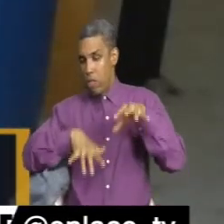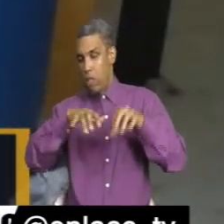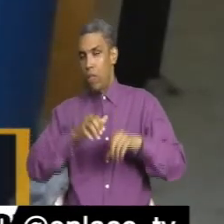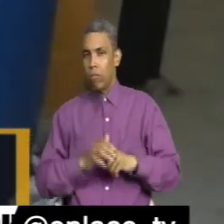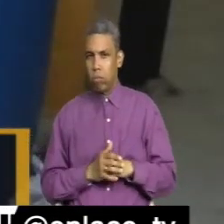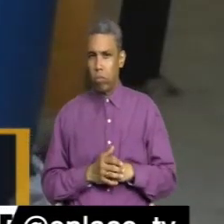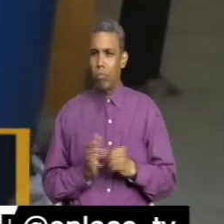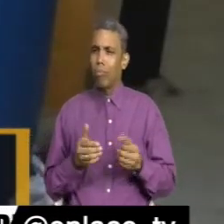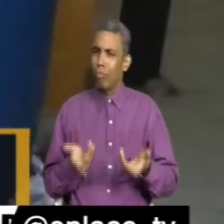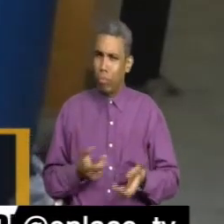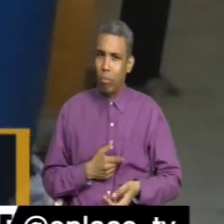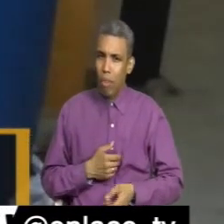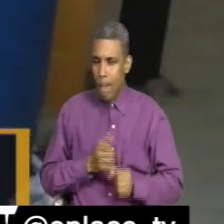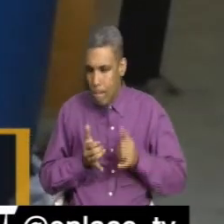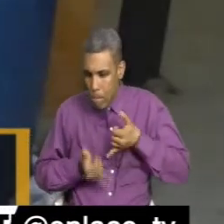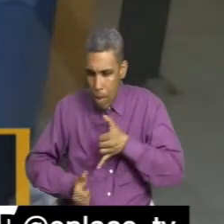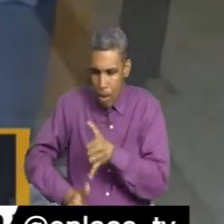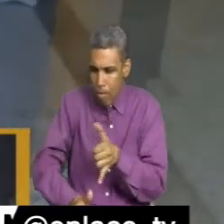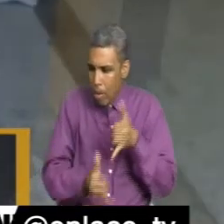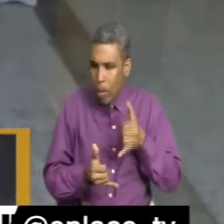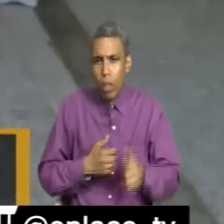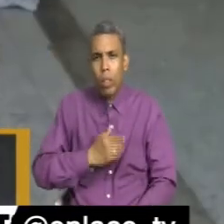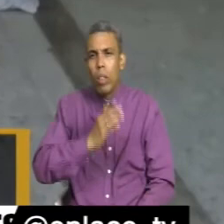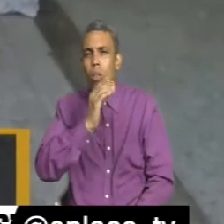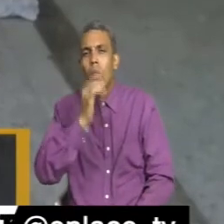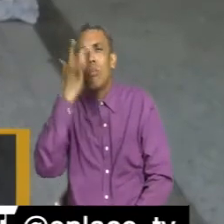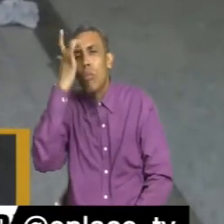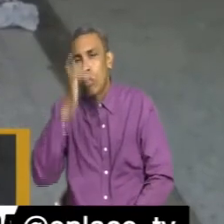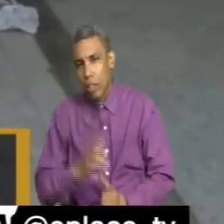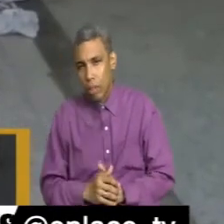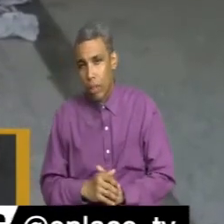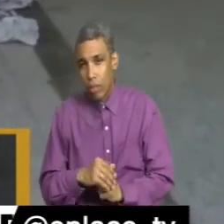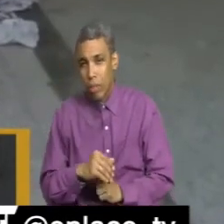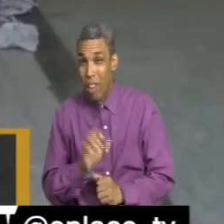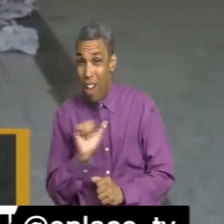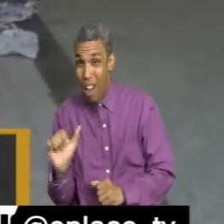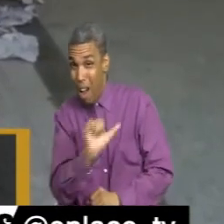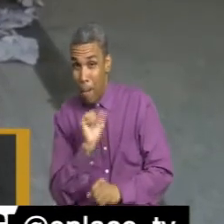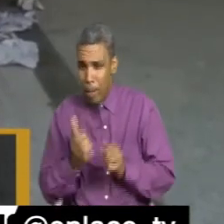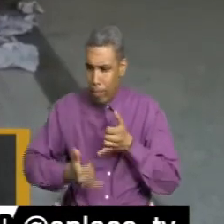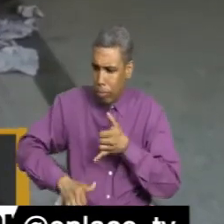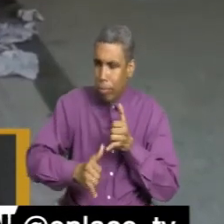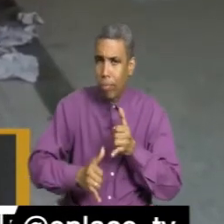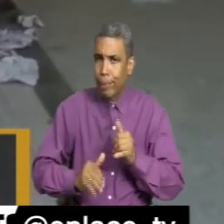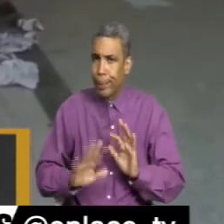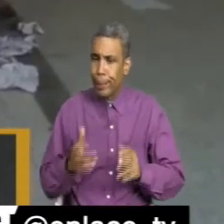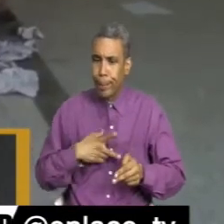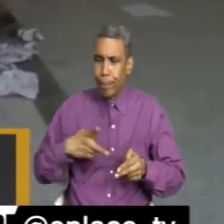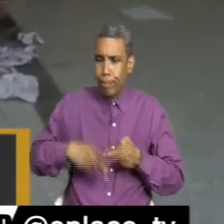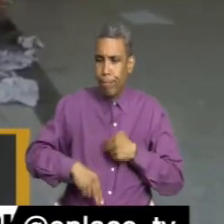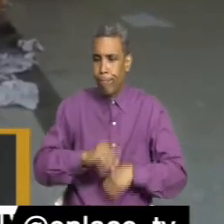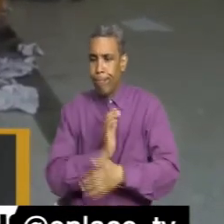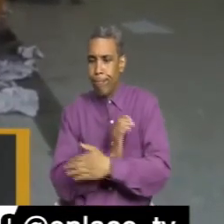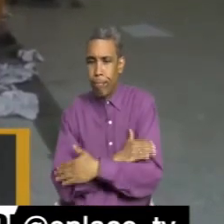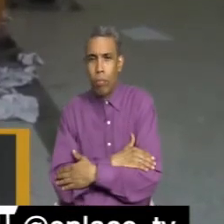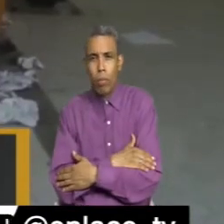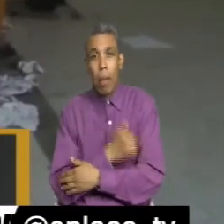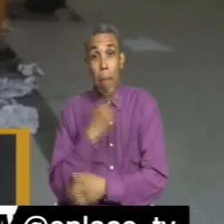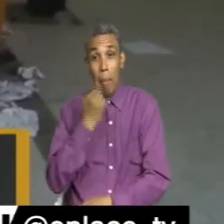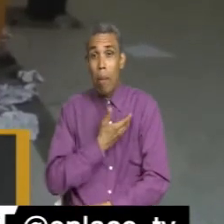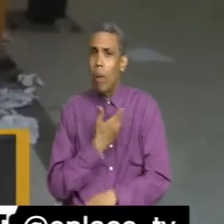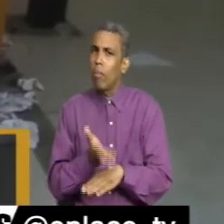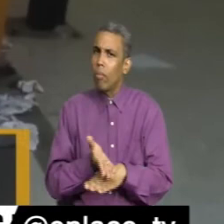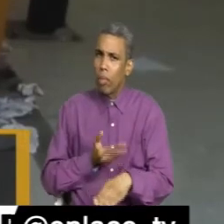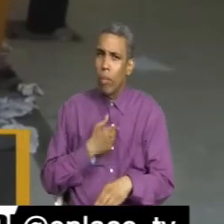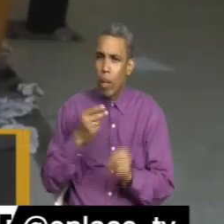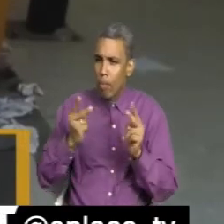al parecer la respectiva limpieza. Aseguran que el contrato se acabó y piden que sus hijos reciban clases en condiciones dignas y